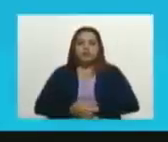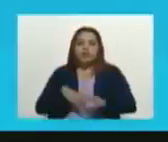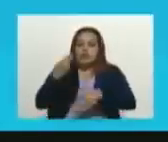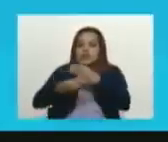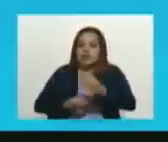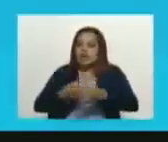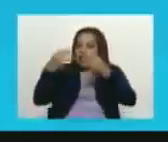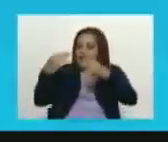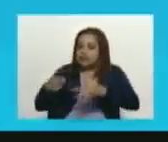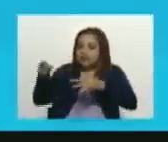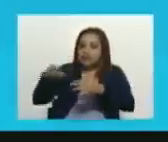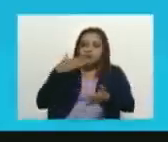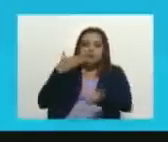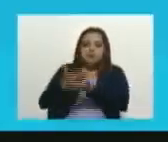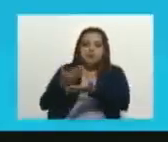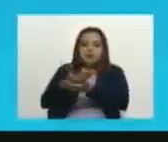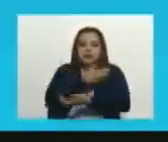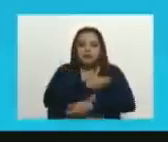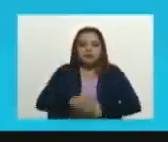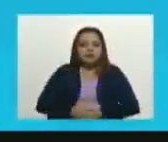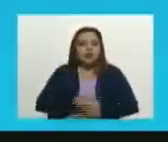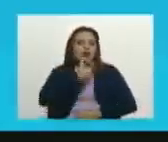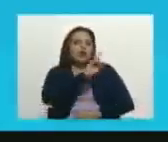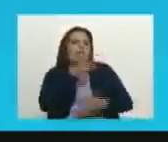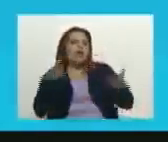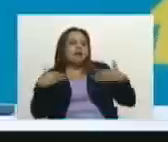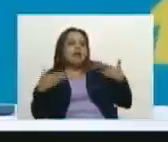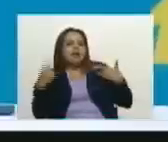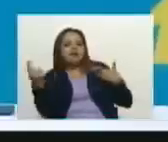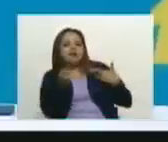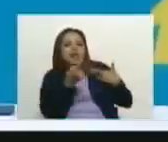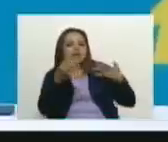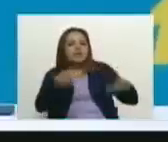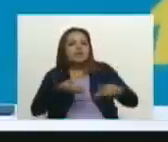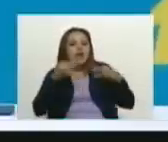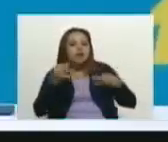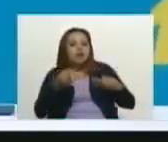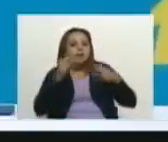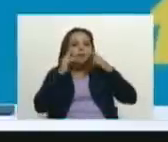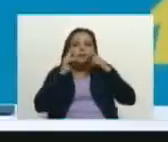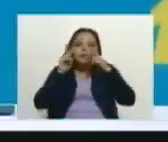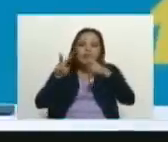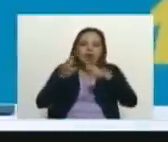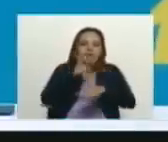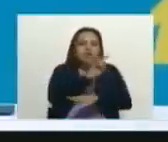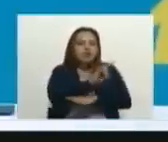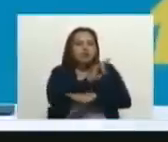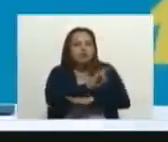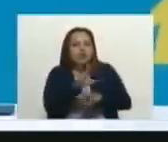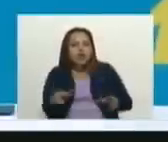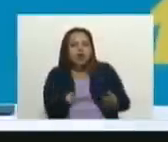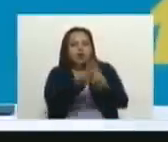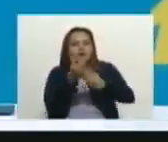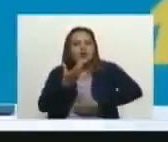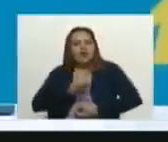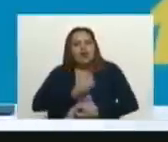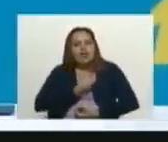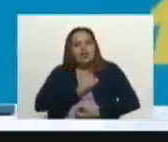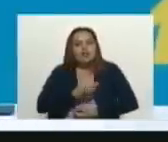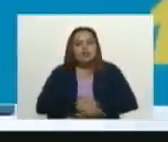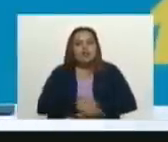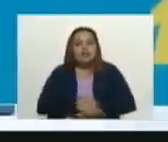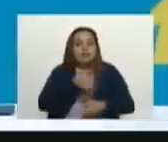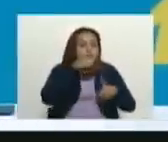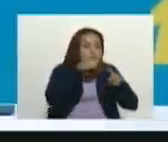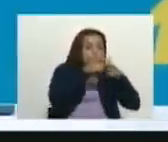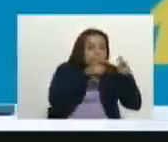señor presidente. Bueno, me alegra mucho que estén ustedes siempre escuchando el programa los lunes, junto a los alcaldes,